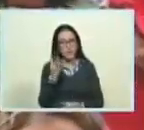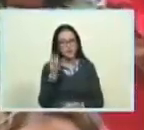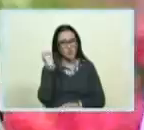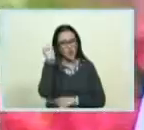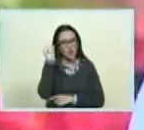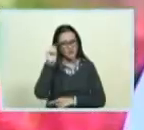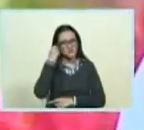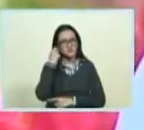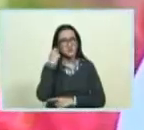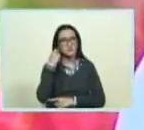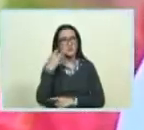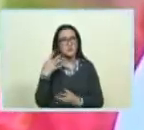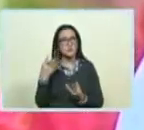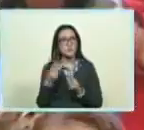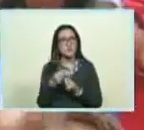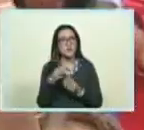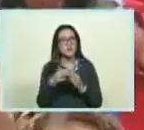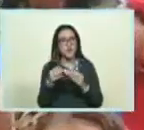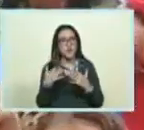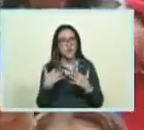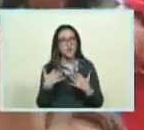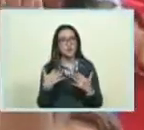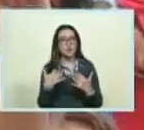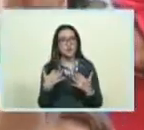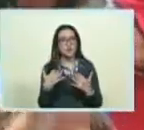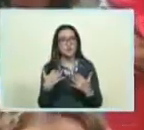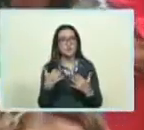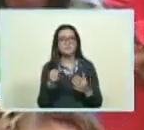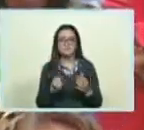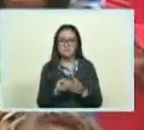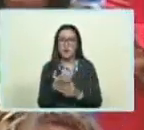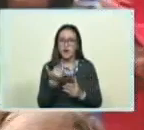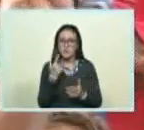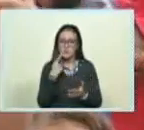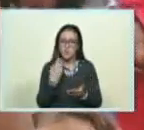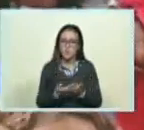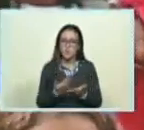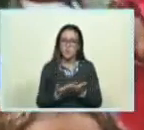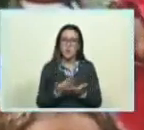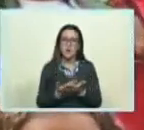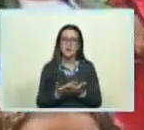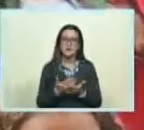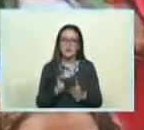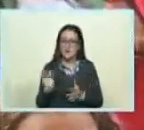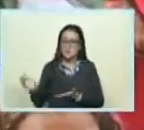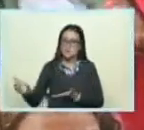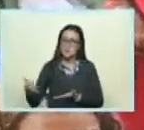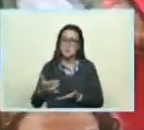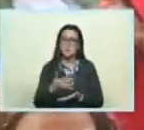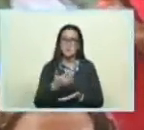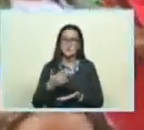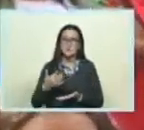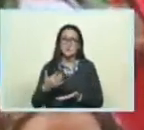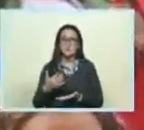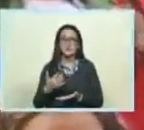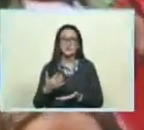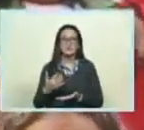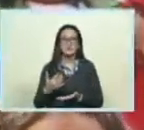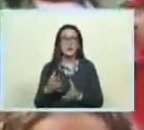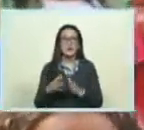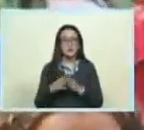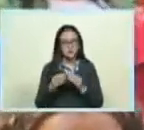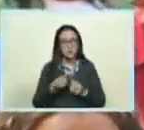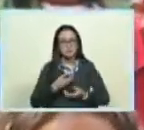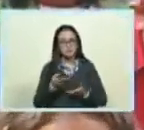FEBEN pudimos acompañar a los muchachos y desde allí han surgido propuestas que ya venimos recogiendo. Y por eso, presidente,